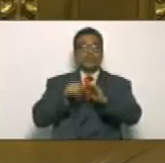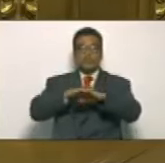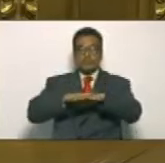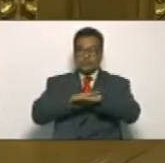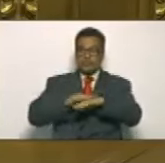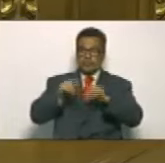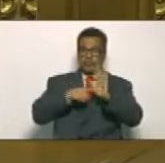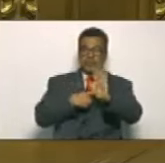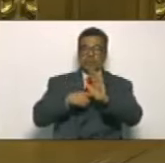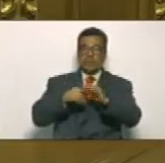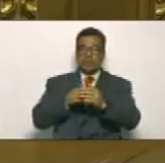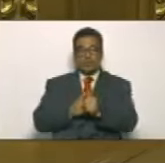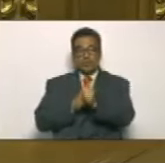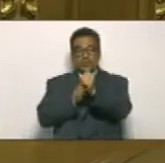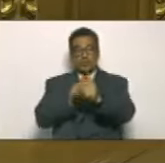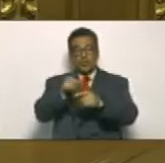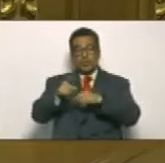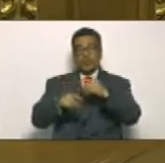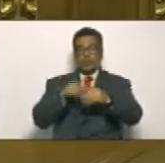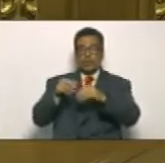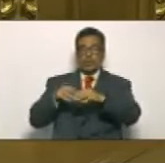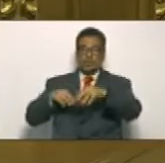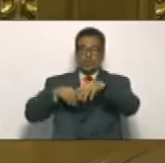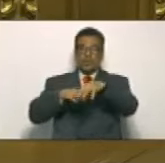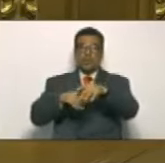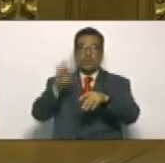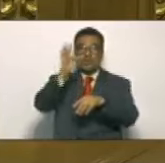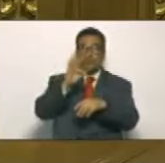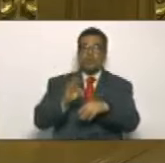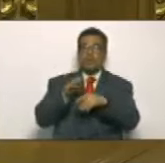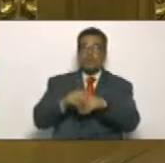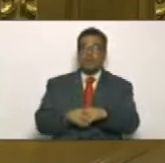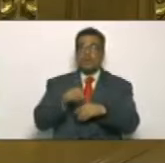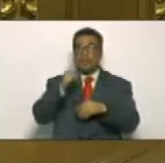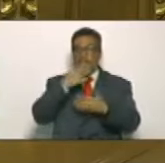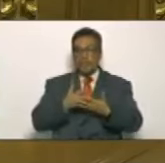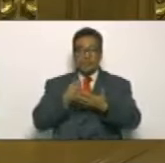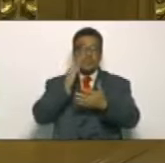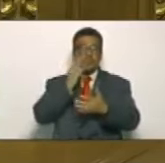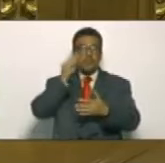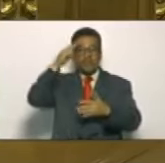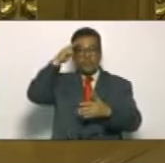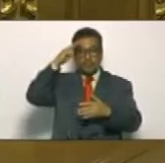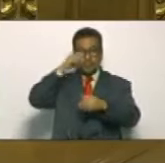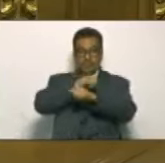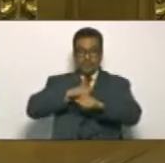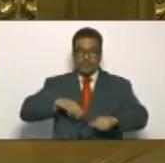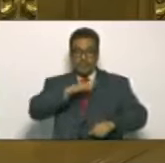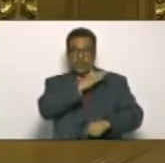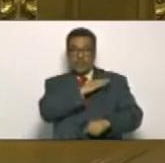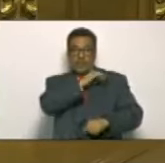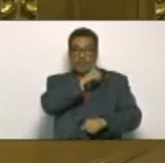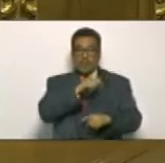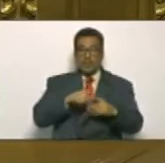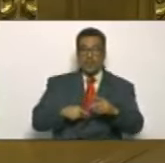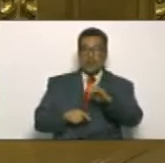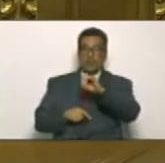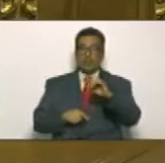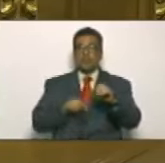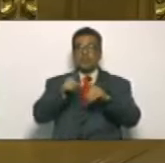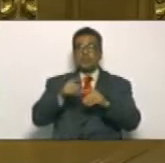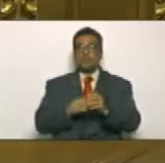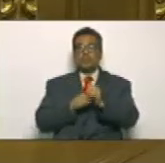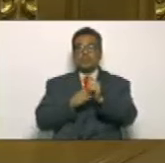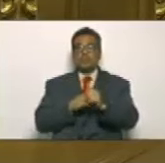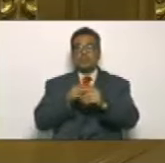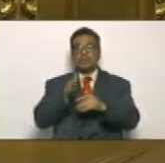la conducción de tropas durante el desarrollo de la Guerra Federal, sirviendo como jefe de operaciones del Ejército Federal de Occidente y